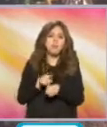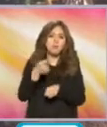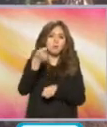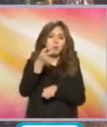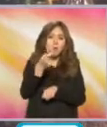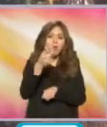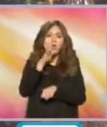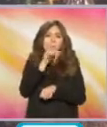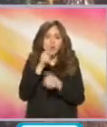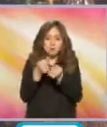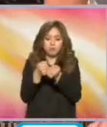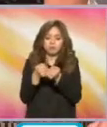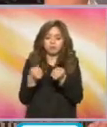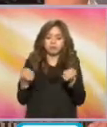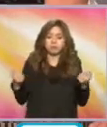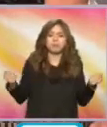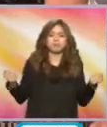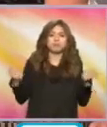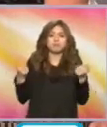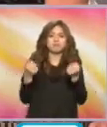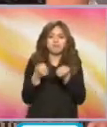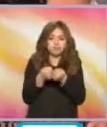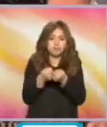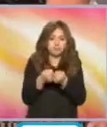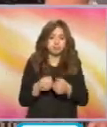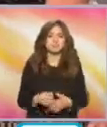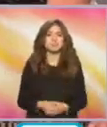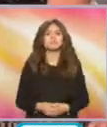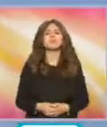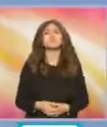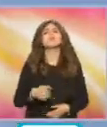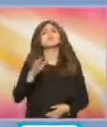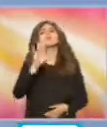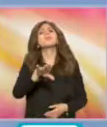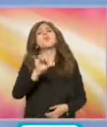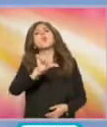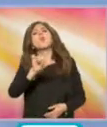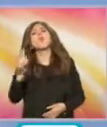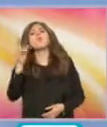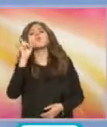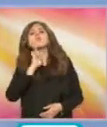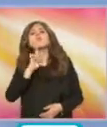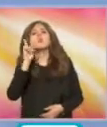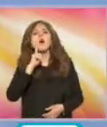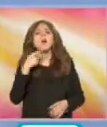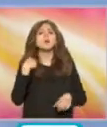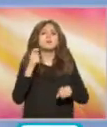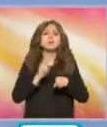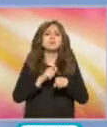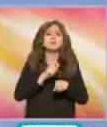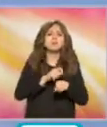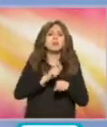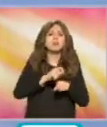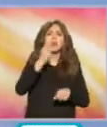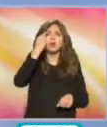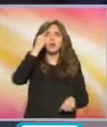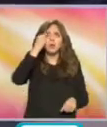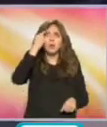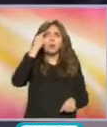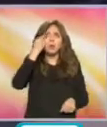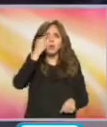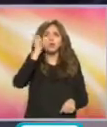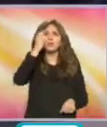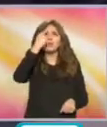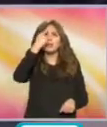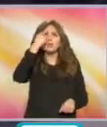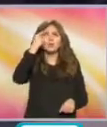no podemos estirar tanto porque si no podemos O por ejemplo las provocar otras mujeres cosas. que también ahora está muy de moda esto, el tatuarse, los ojos, Ajá. las Las cejas, cejas. los